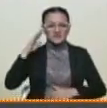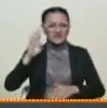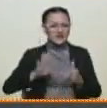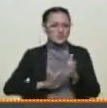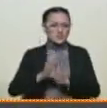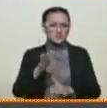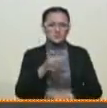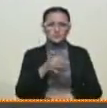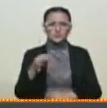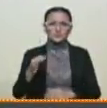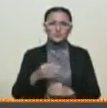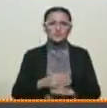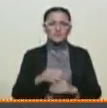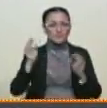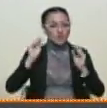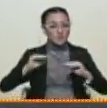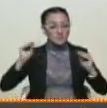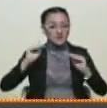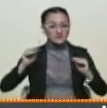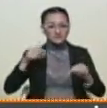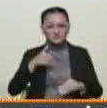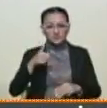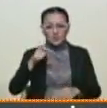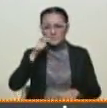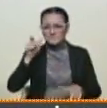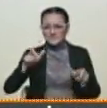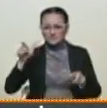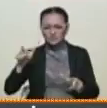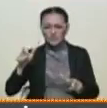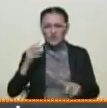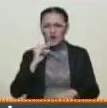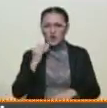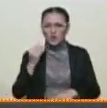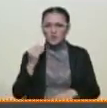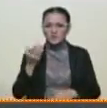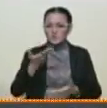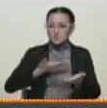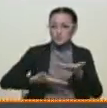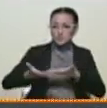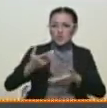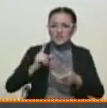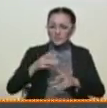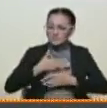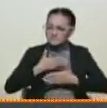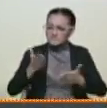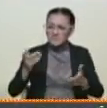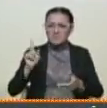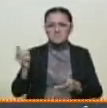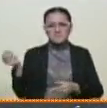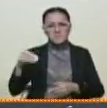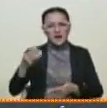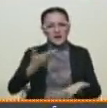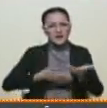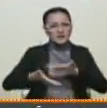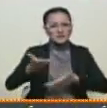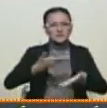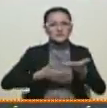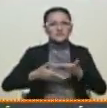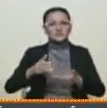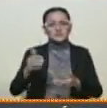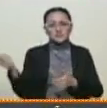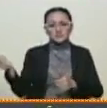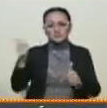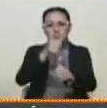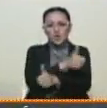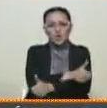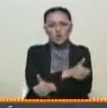exitosísima. La formación de cadetes y en el intercambio. Tenemos que ampliar el intercambio en